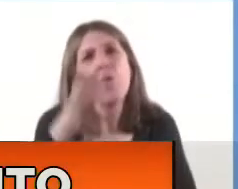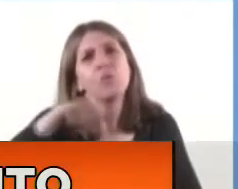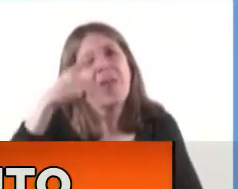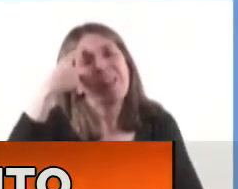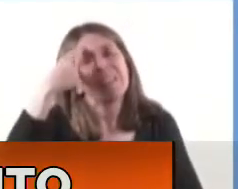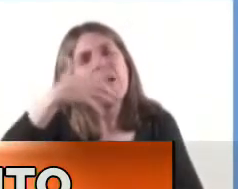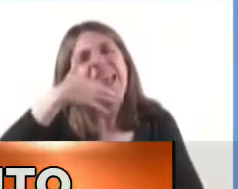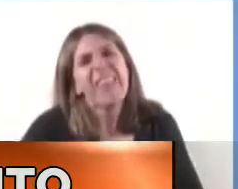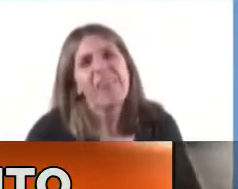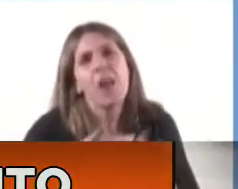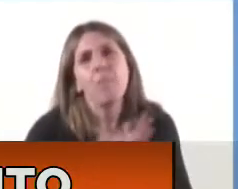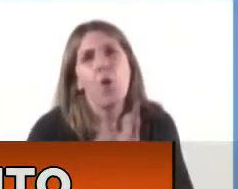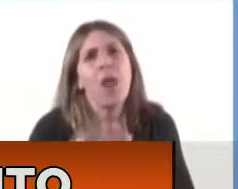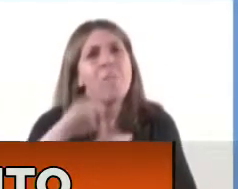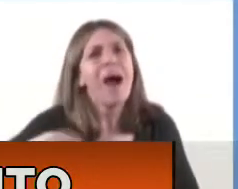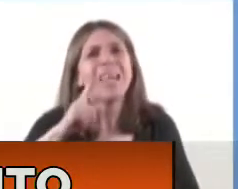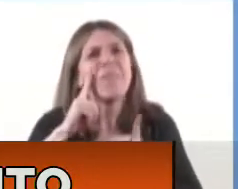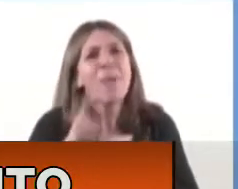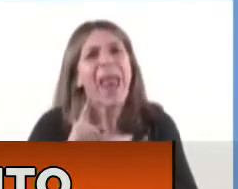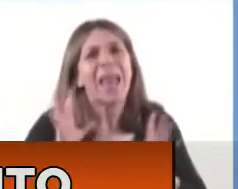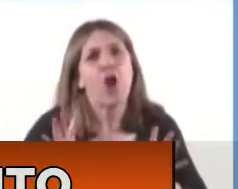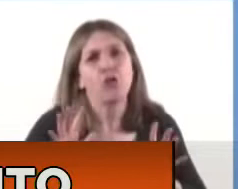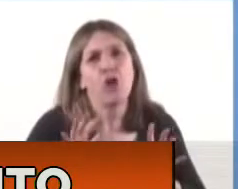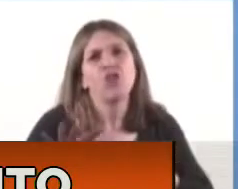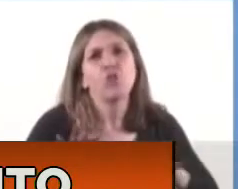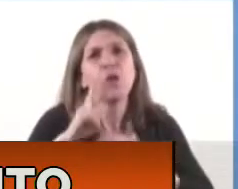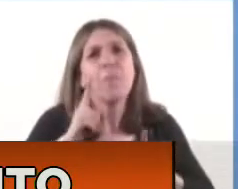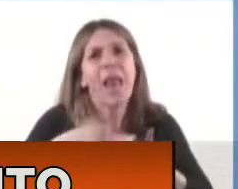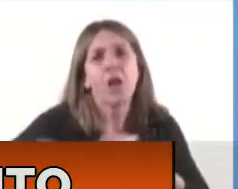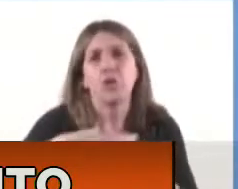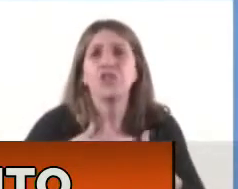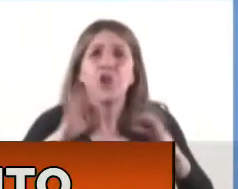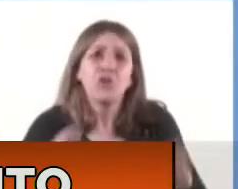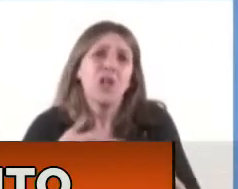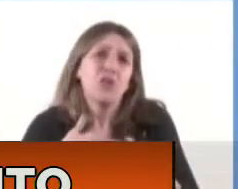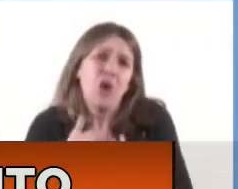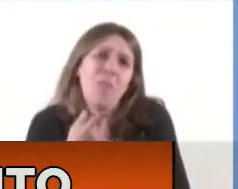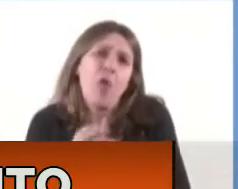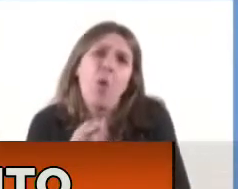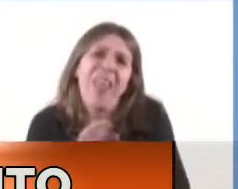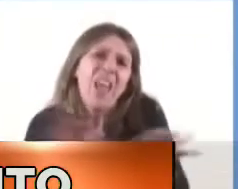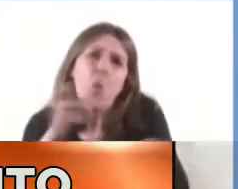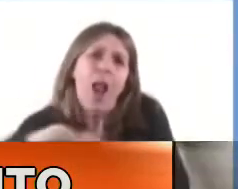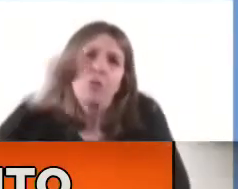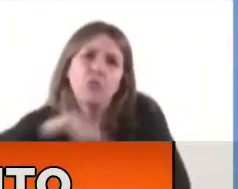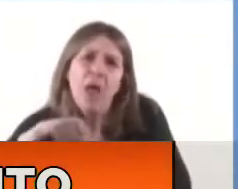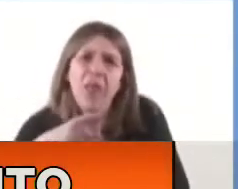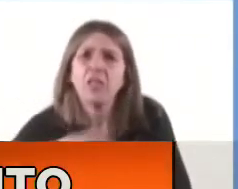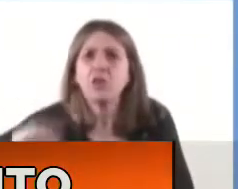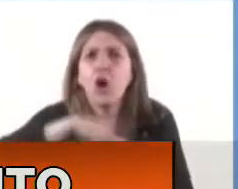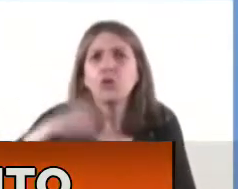del riesgo en el que estamos. Porque yo sé, porque lo veo igual que ustedes, que vivimos sometidos a